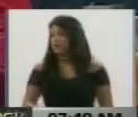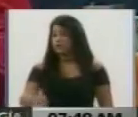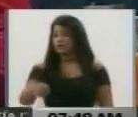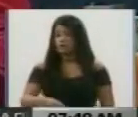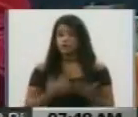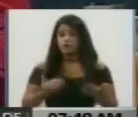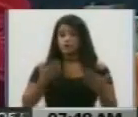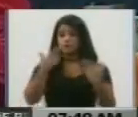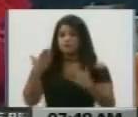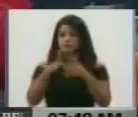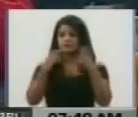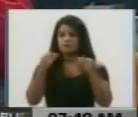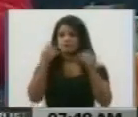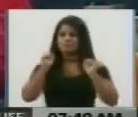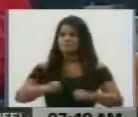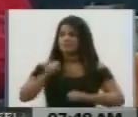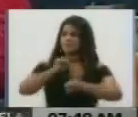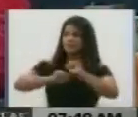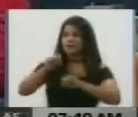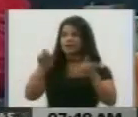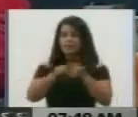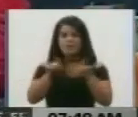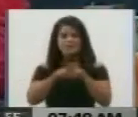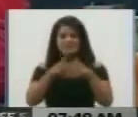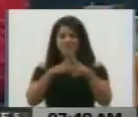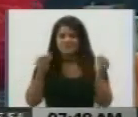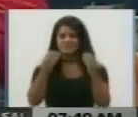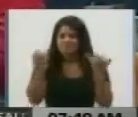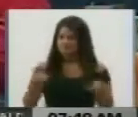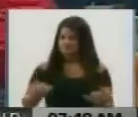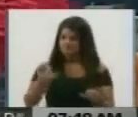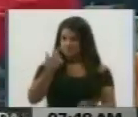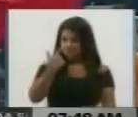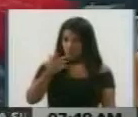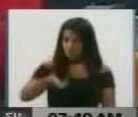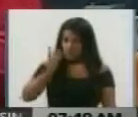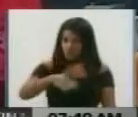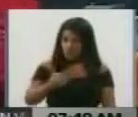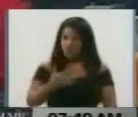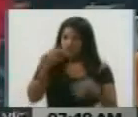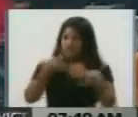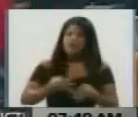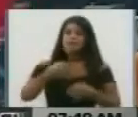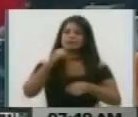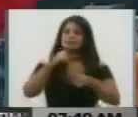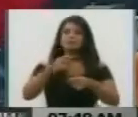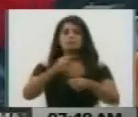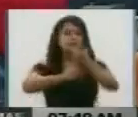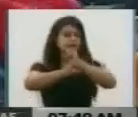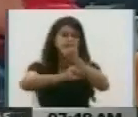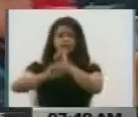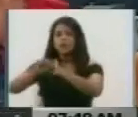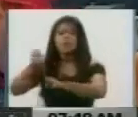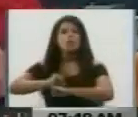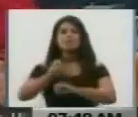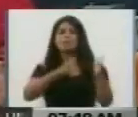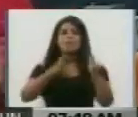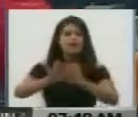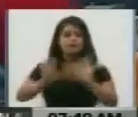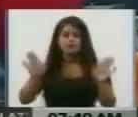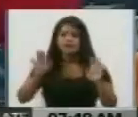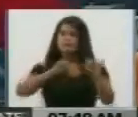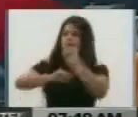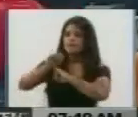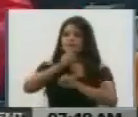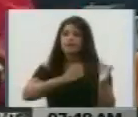vacuna. Esa es la vacuna, eso es lo que nos permitirá blindarnos contra este o cualquier otro plan que